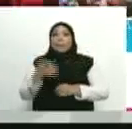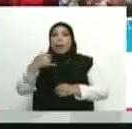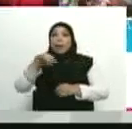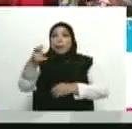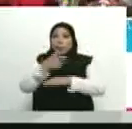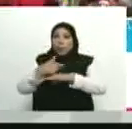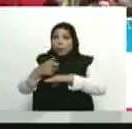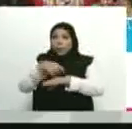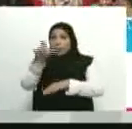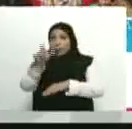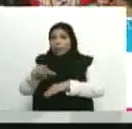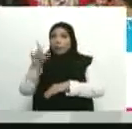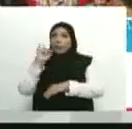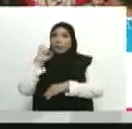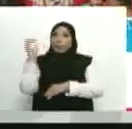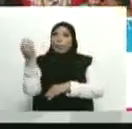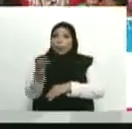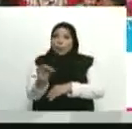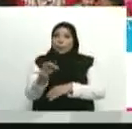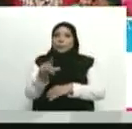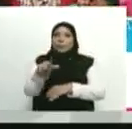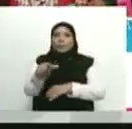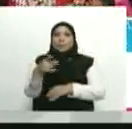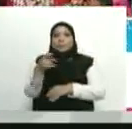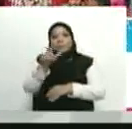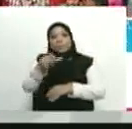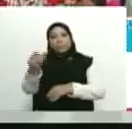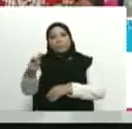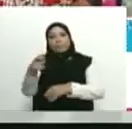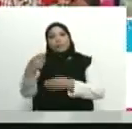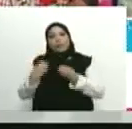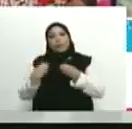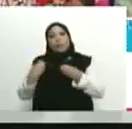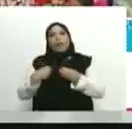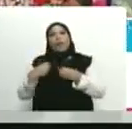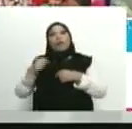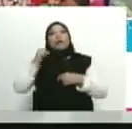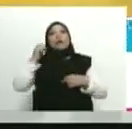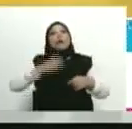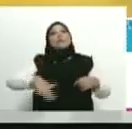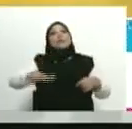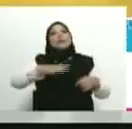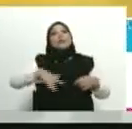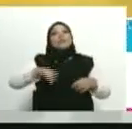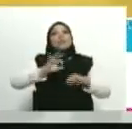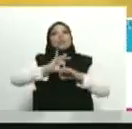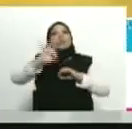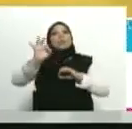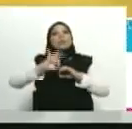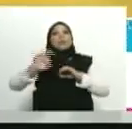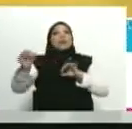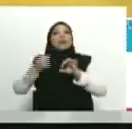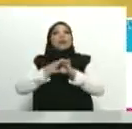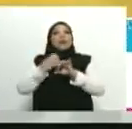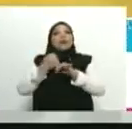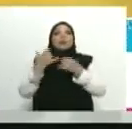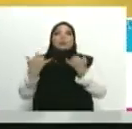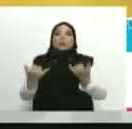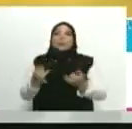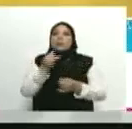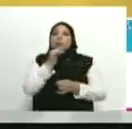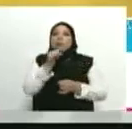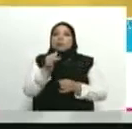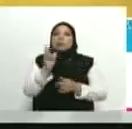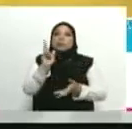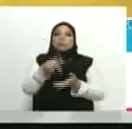del Guárico. Igualmente en Guárico, la gente de Las Mercedes del Llano. el municipio Juan José Rondón,